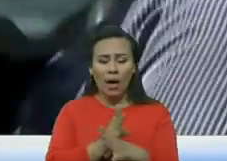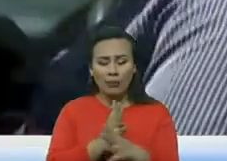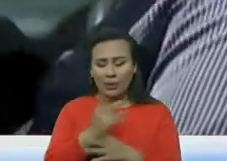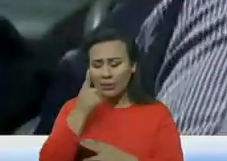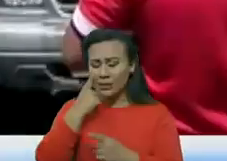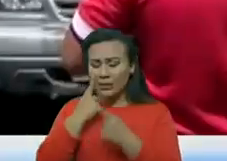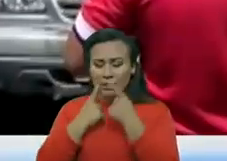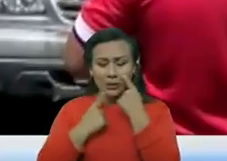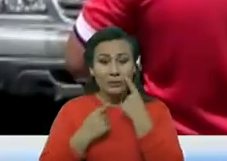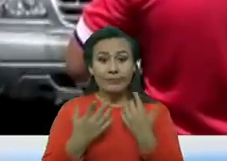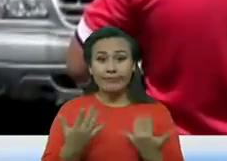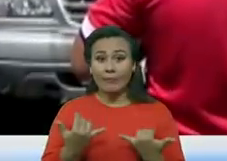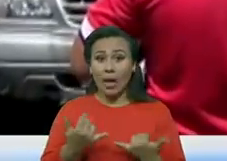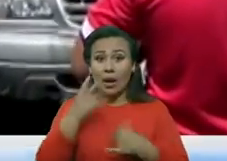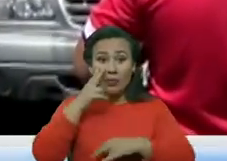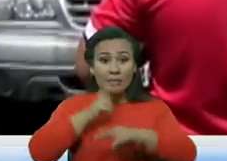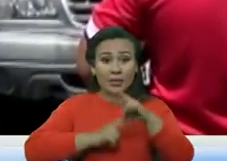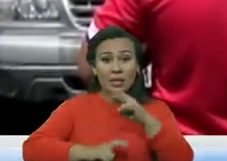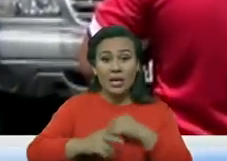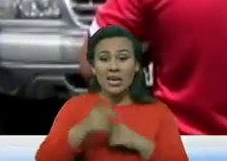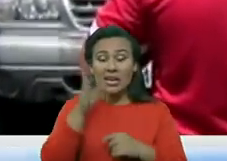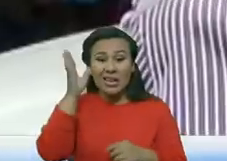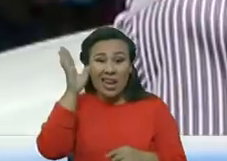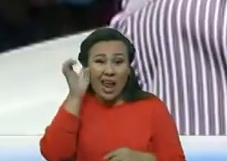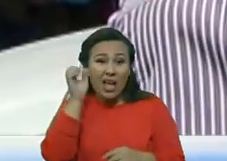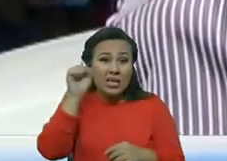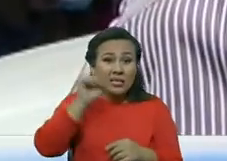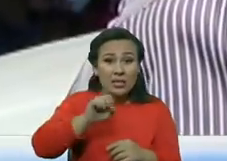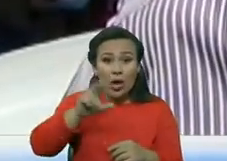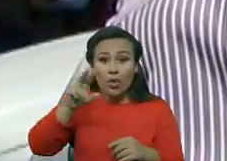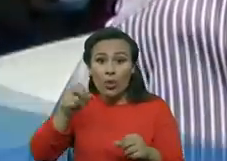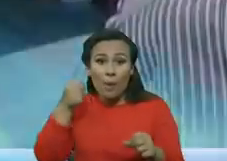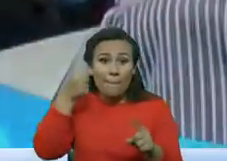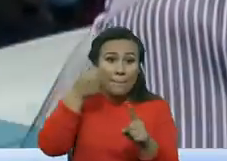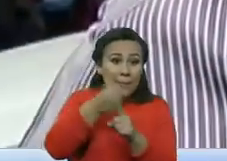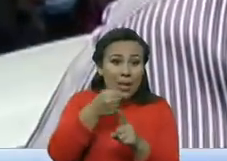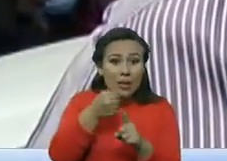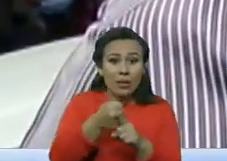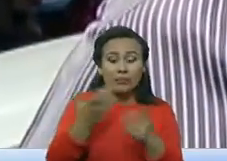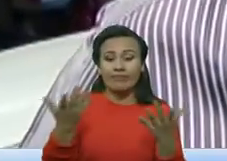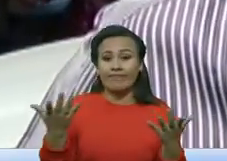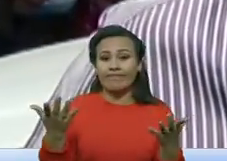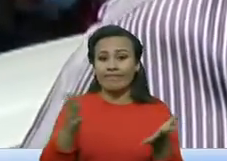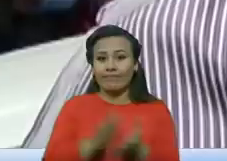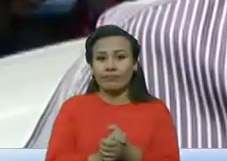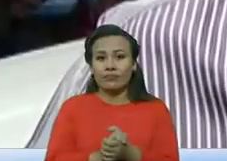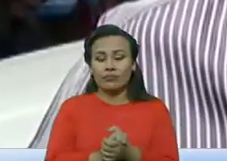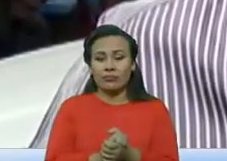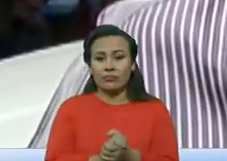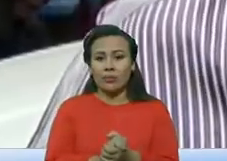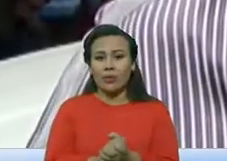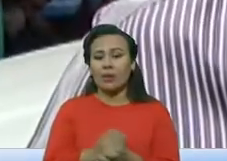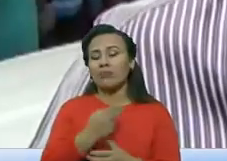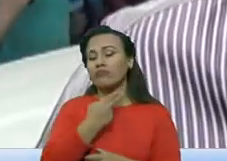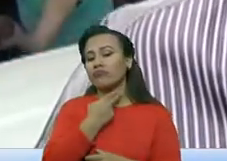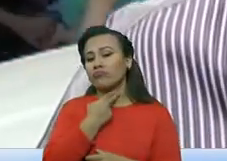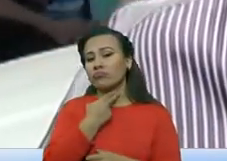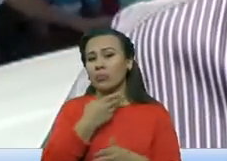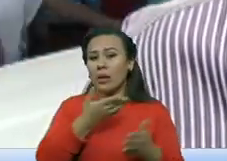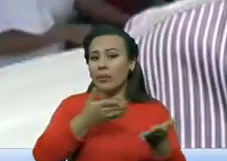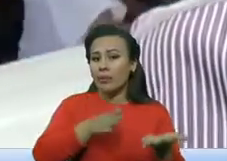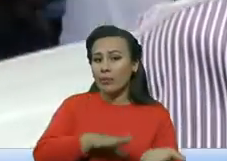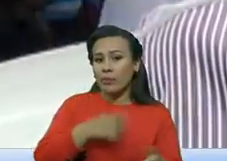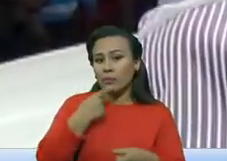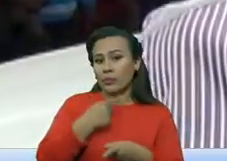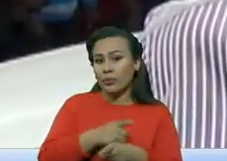investigaciones determinarán si hubo o no muerte violenta. Tengo huellas de violencia, lo único que sabemos es que está sin signos vitales y por lo tanto el